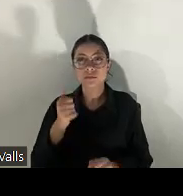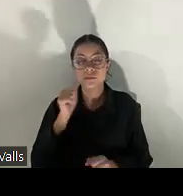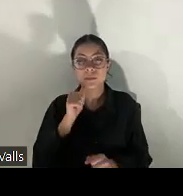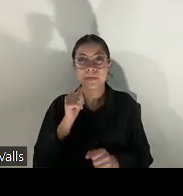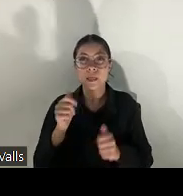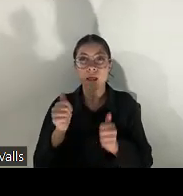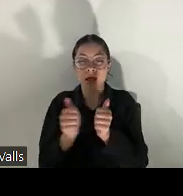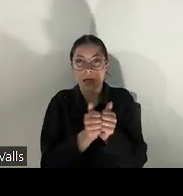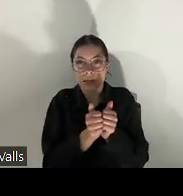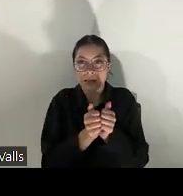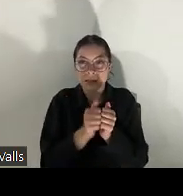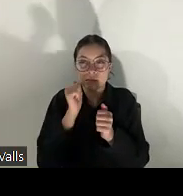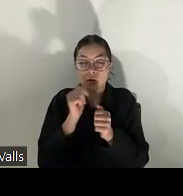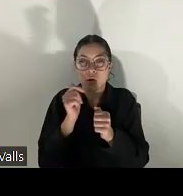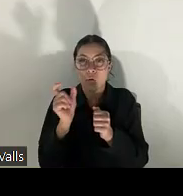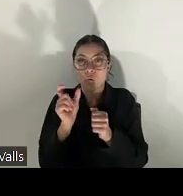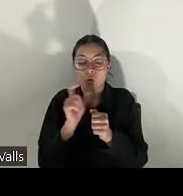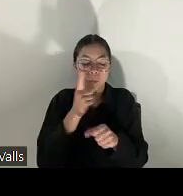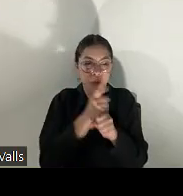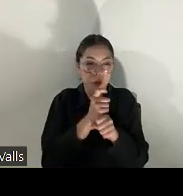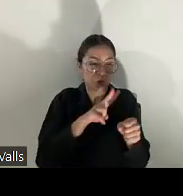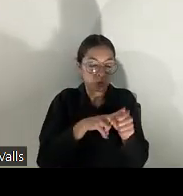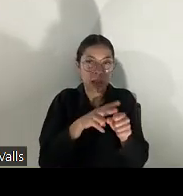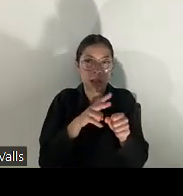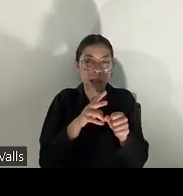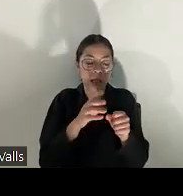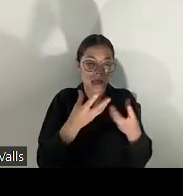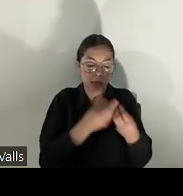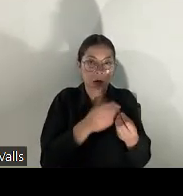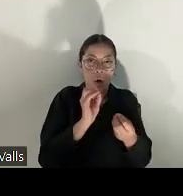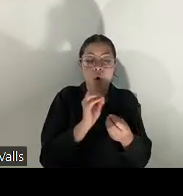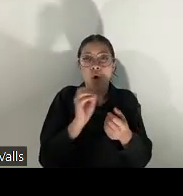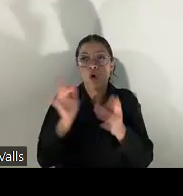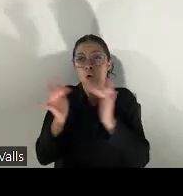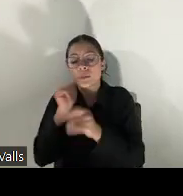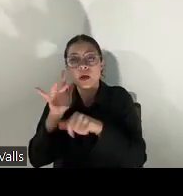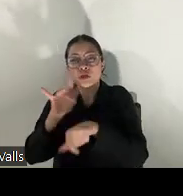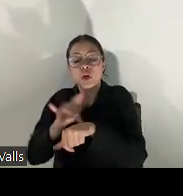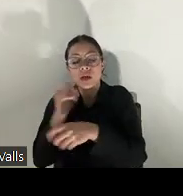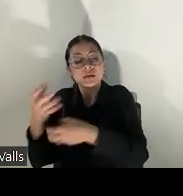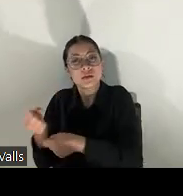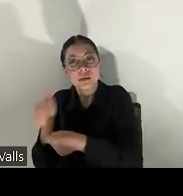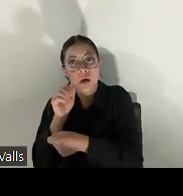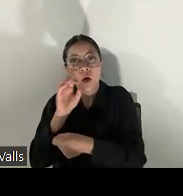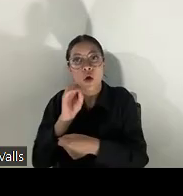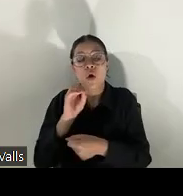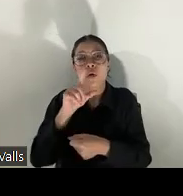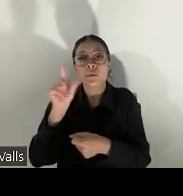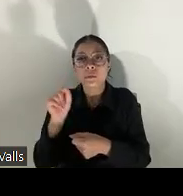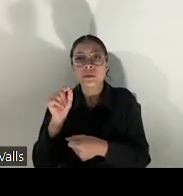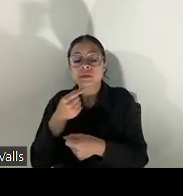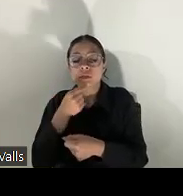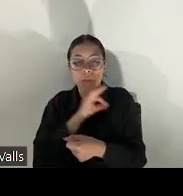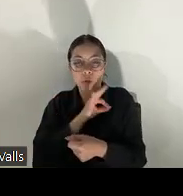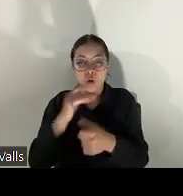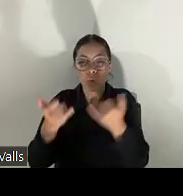una aprensión refleja a una presión de contacto, a una presión voluntaria, y que el niño ya lleve sus manos a línea media y que pueda jugar con